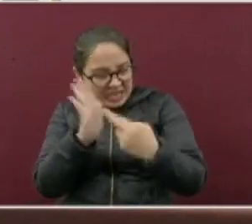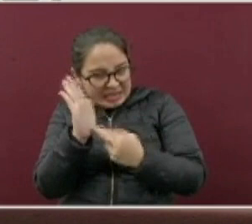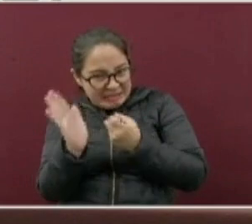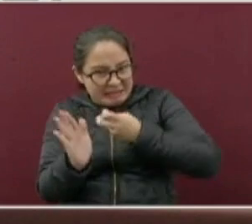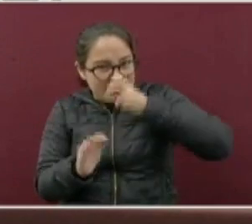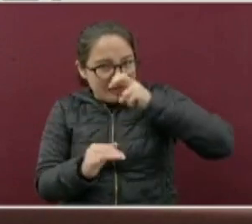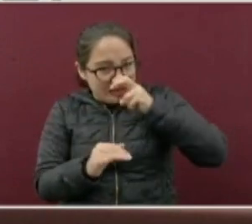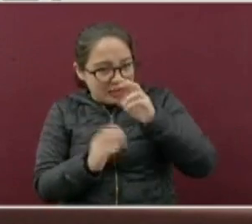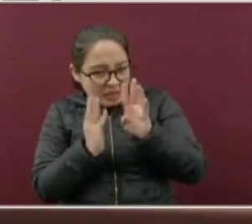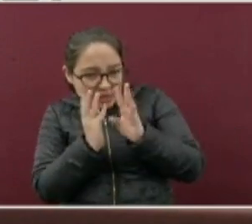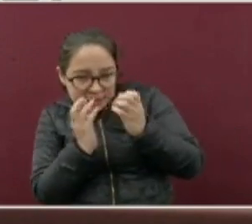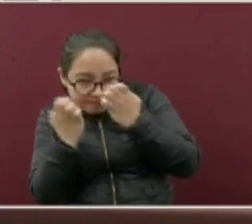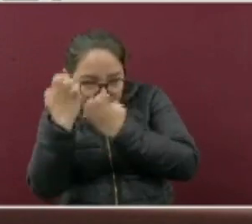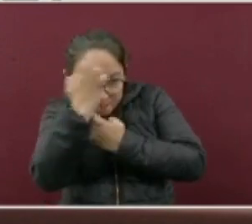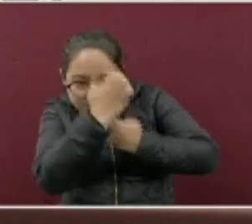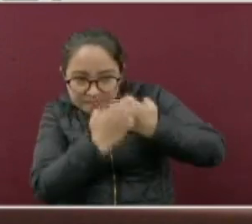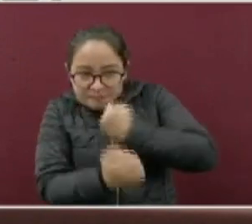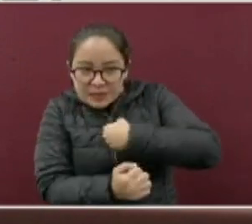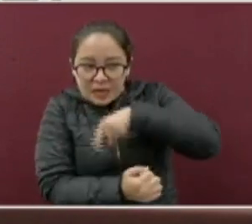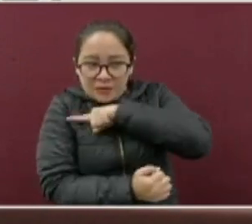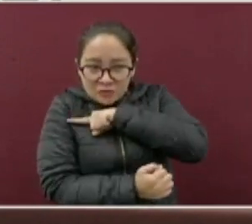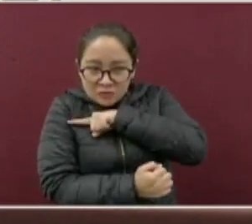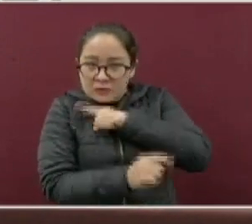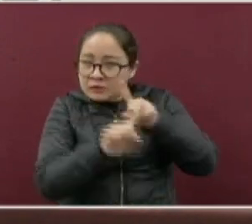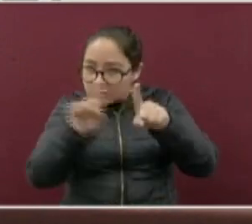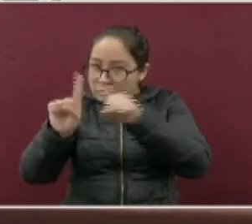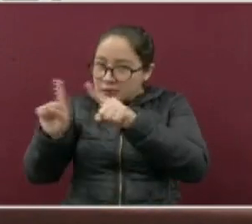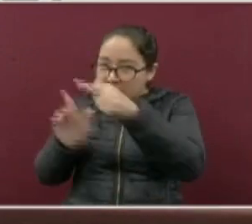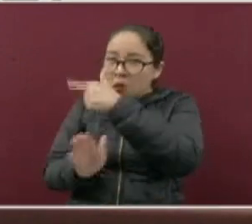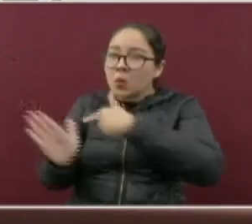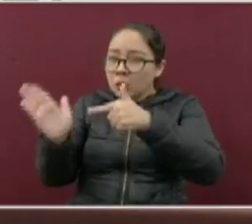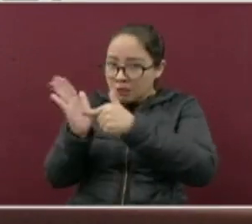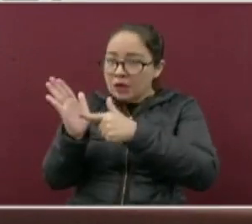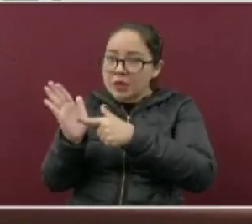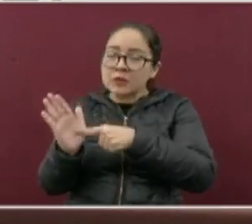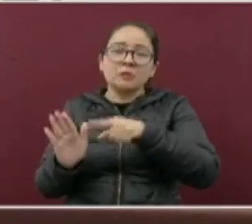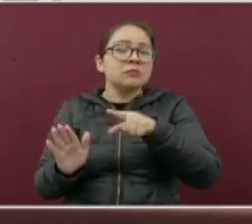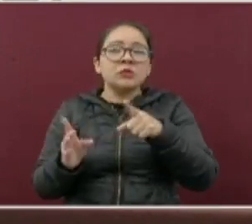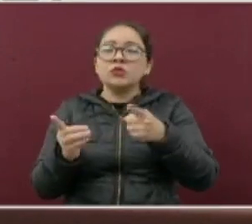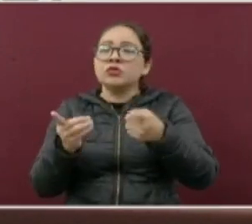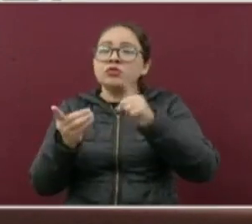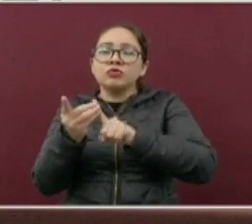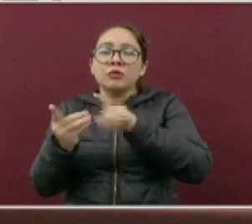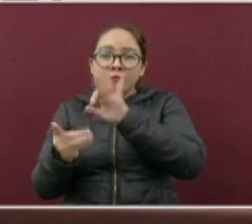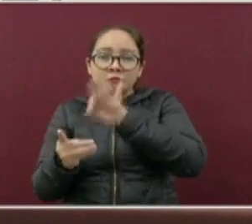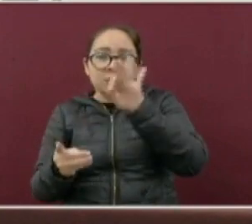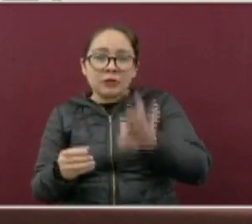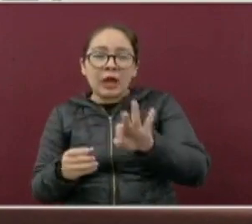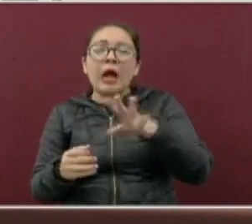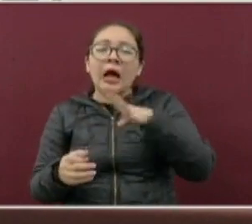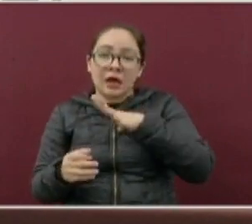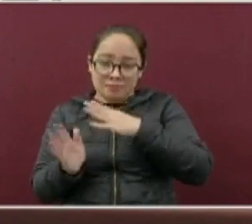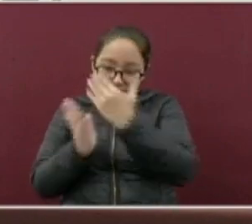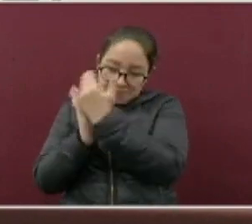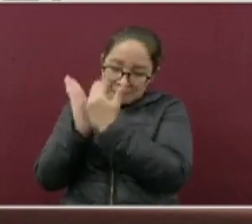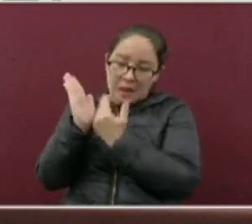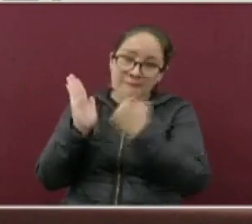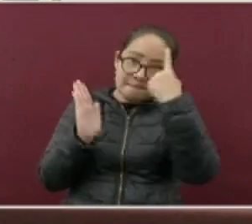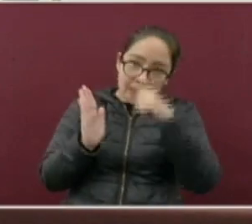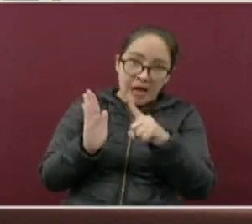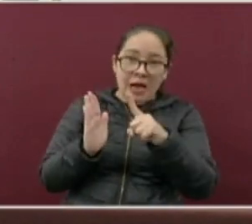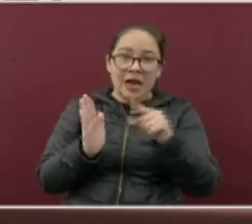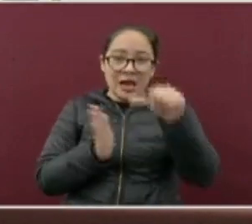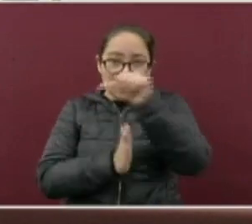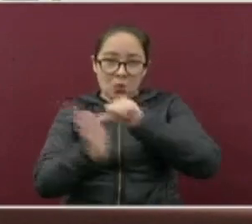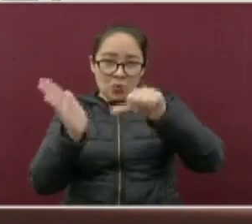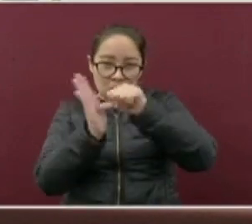de los municipios. Durante los días que se marcan, se limitará el acceso al centro